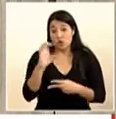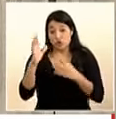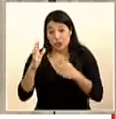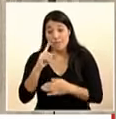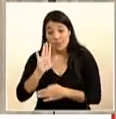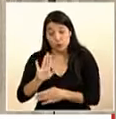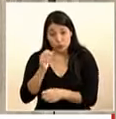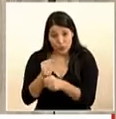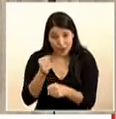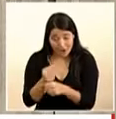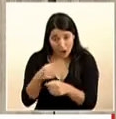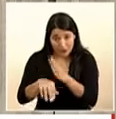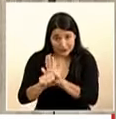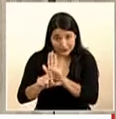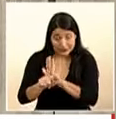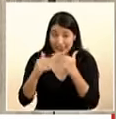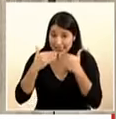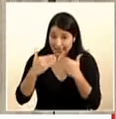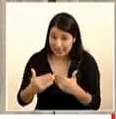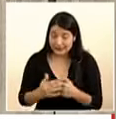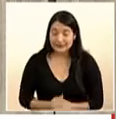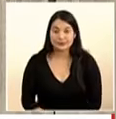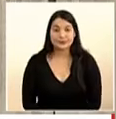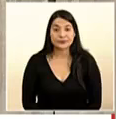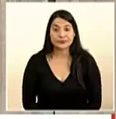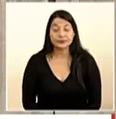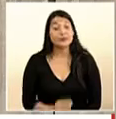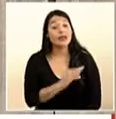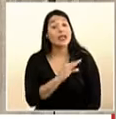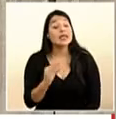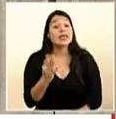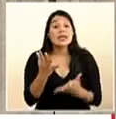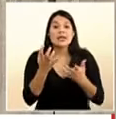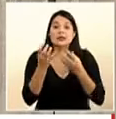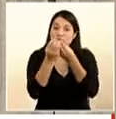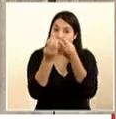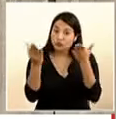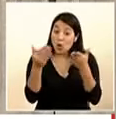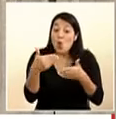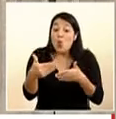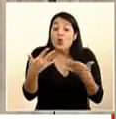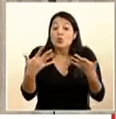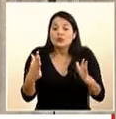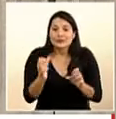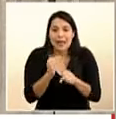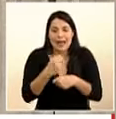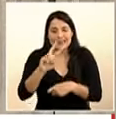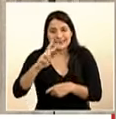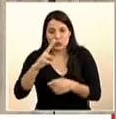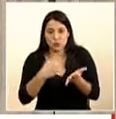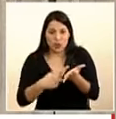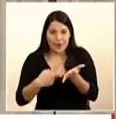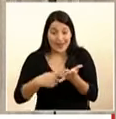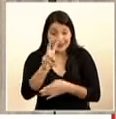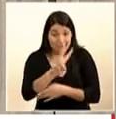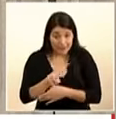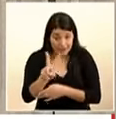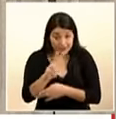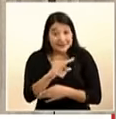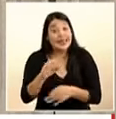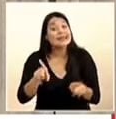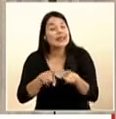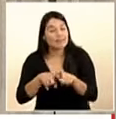así que gracias por esto y informar que teniendo el segundo debate el viernes y de ser ambos positivos